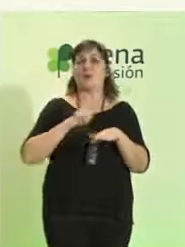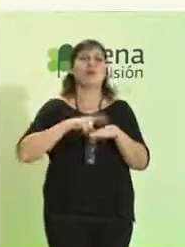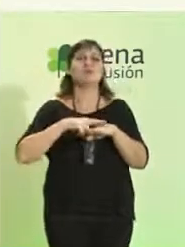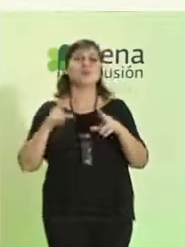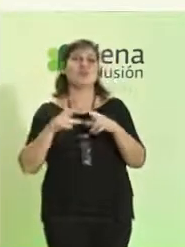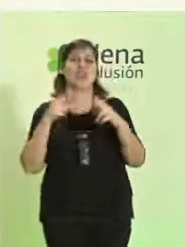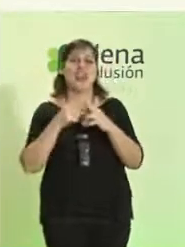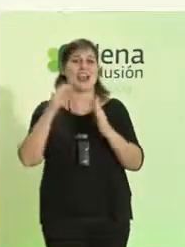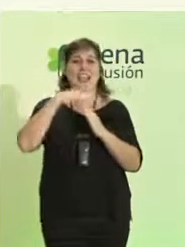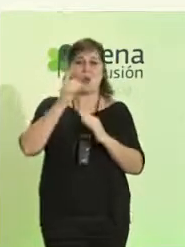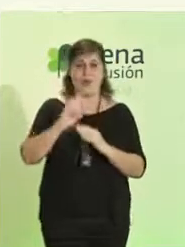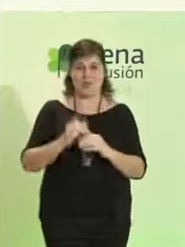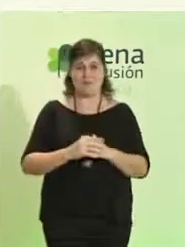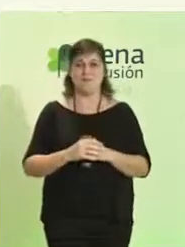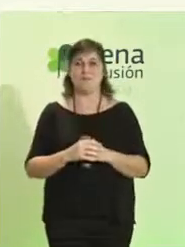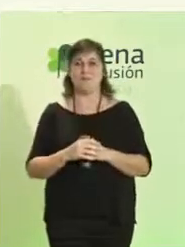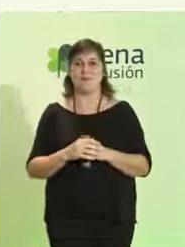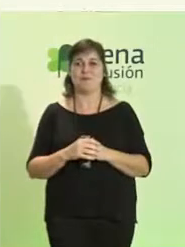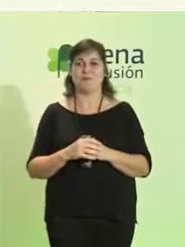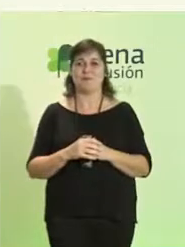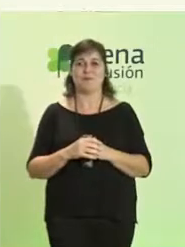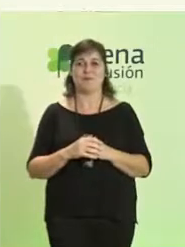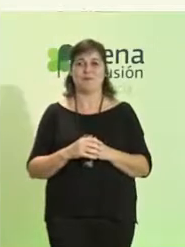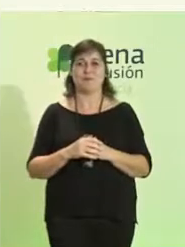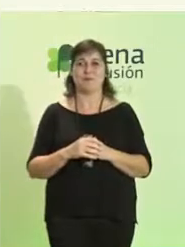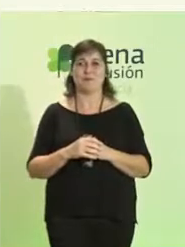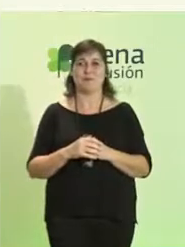social que no para, que es este.